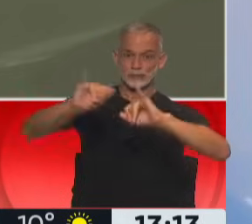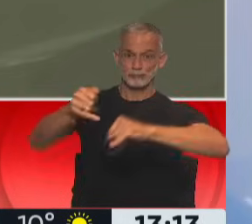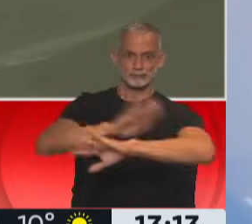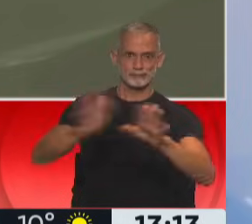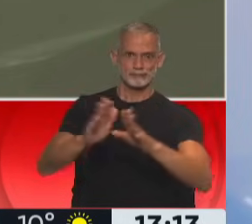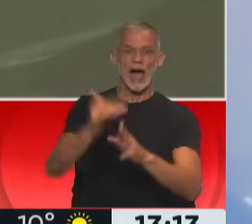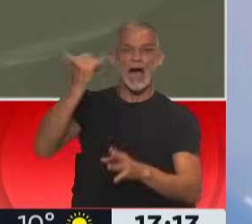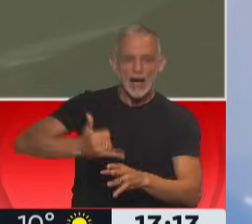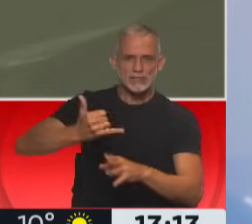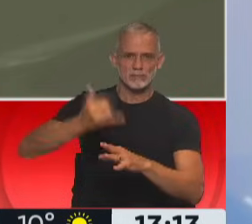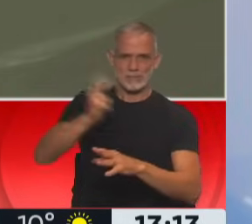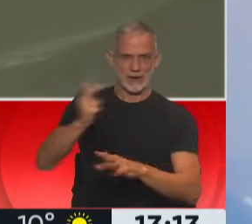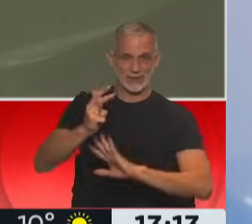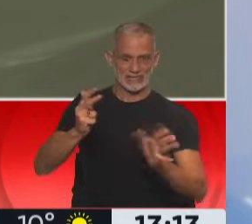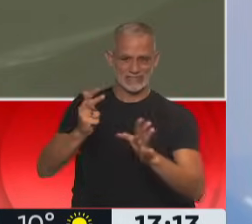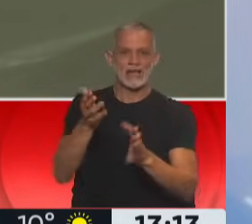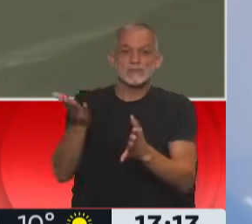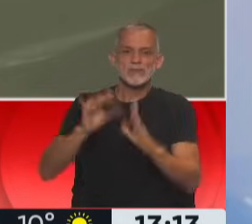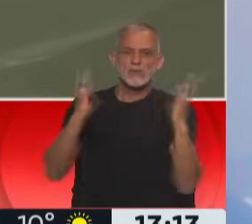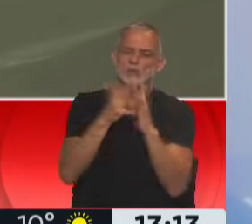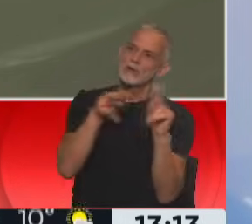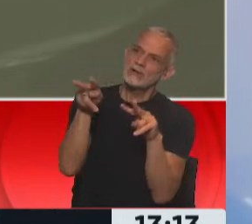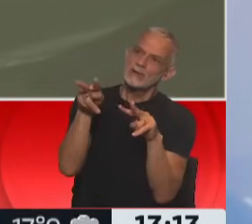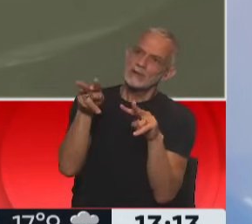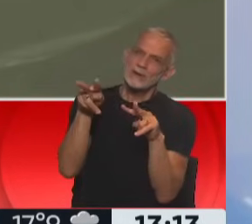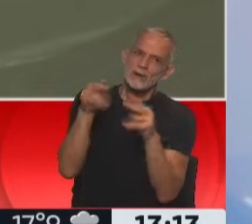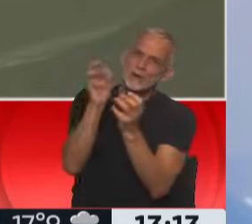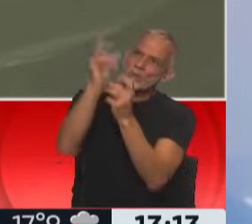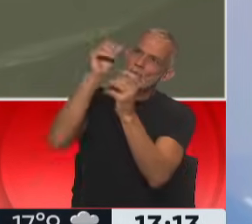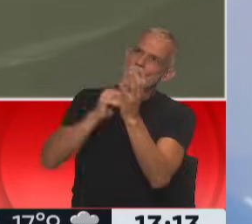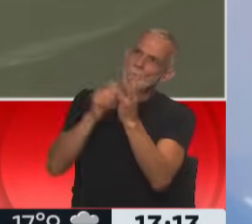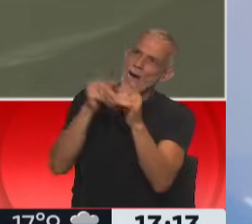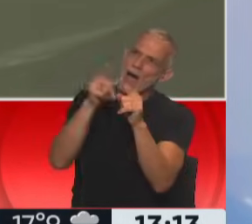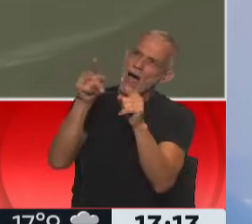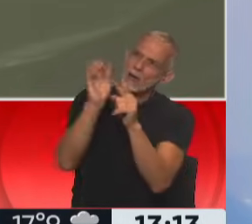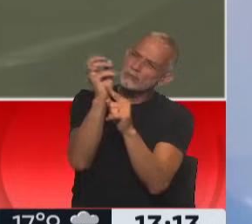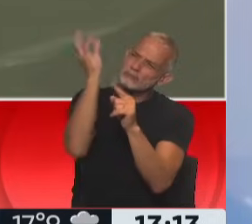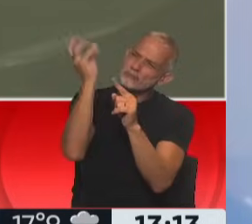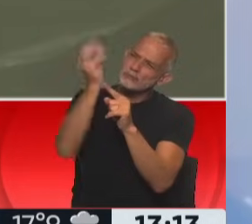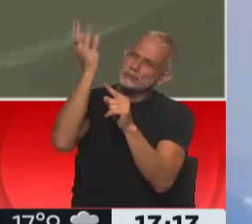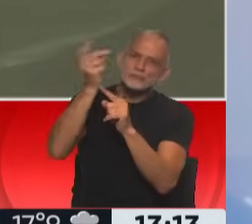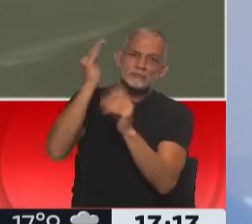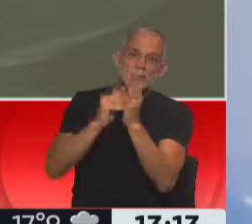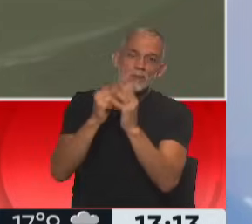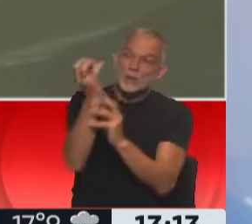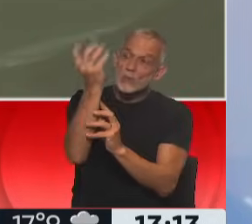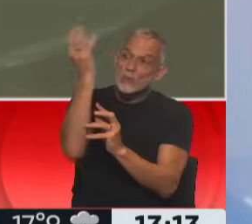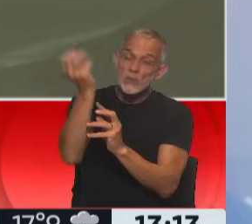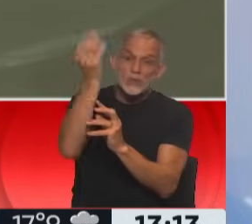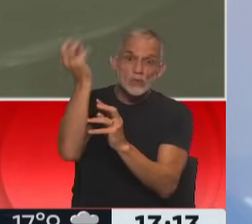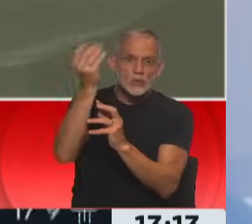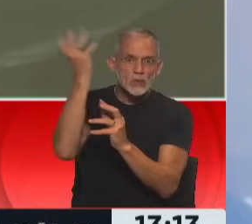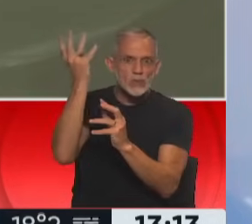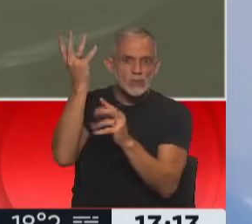tiempo entre que el mundo mira esa chimenea que lanzó humo blanco después